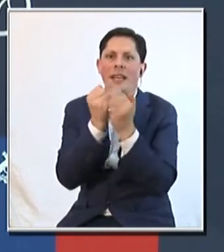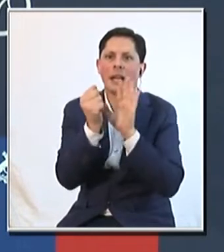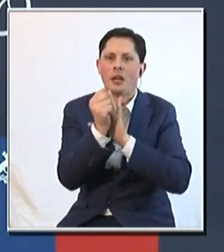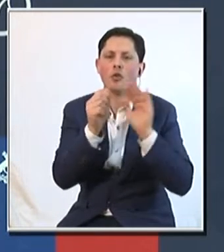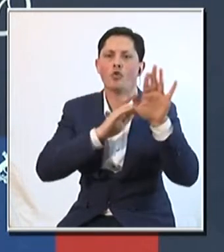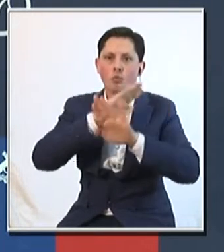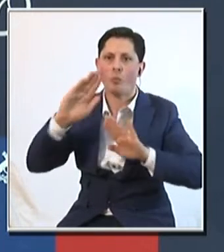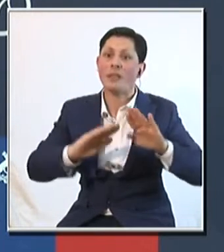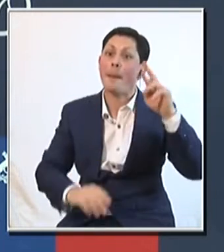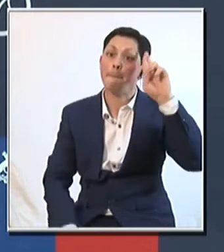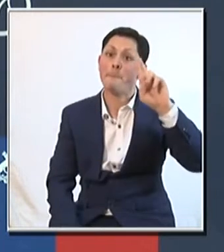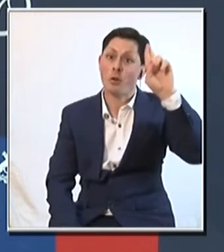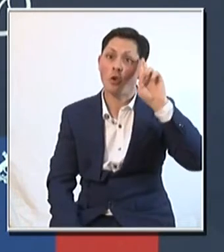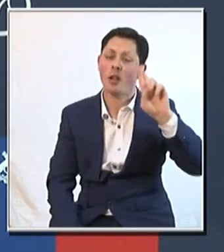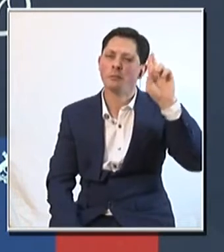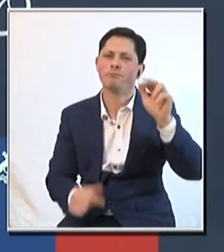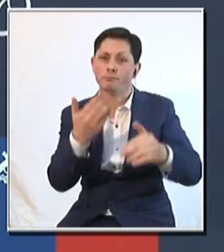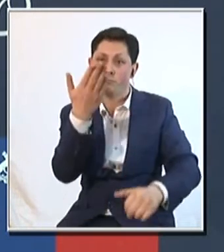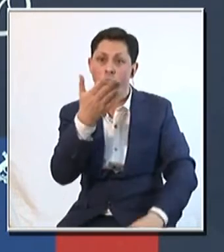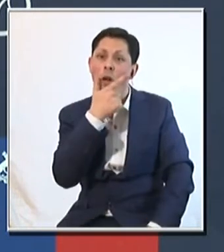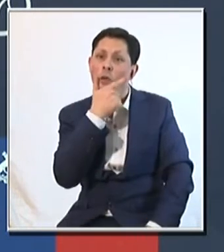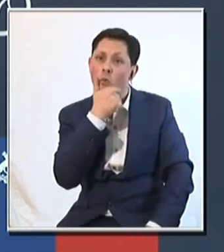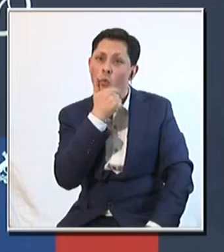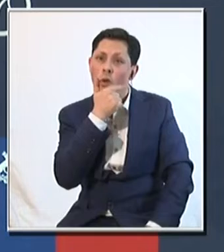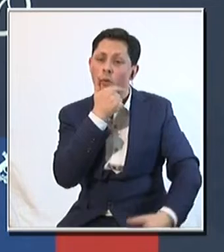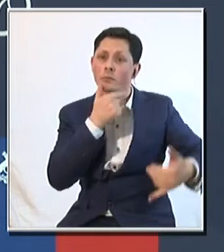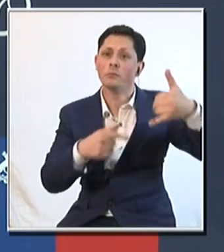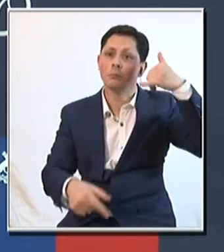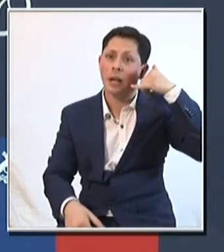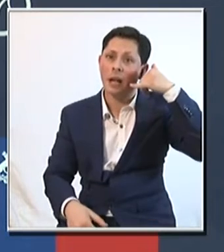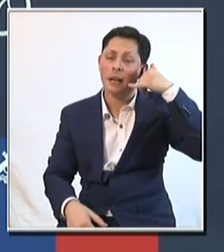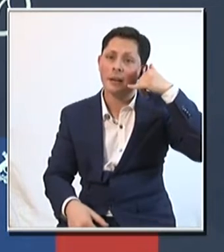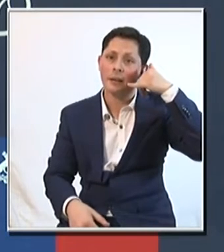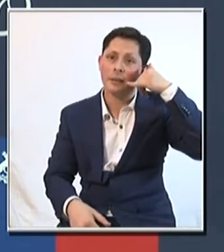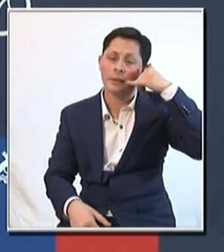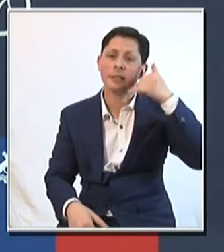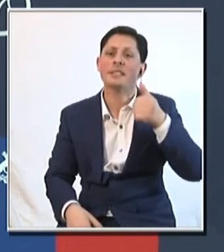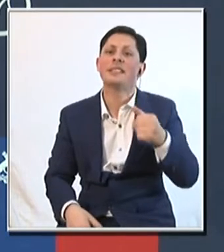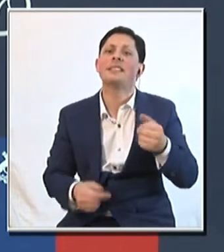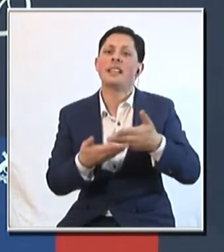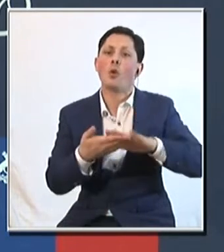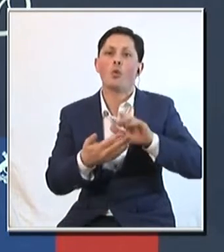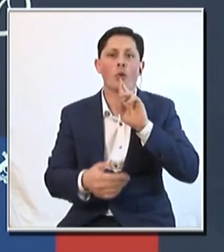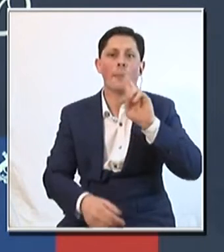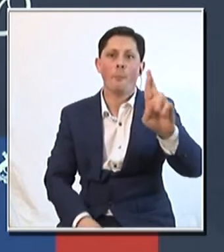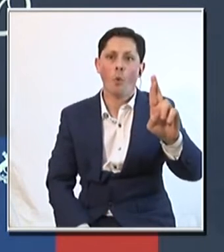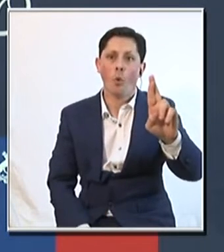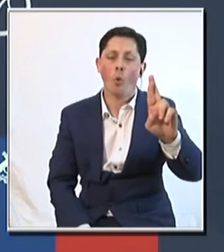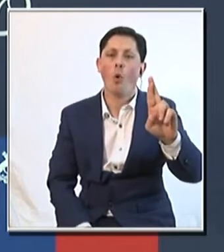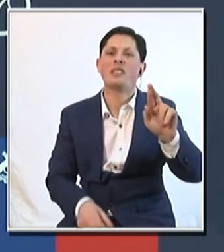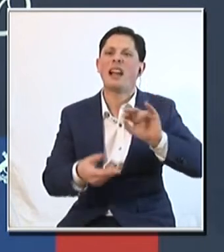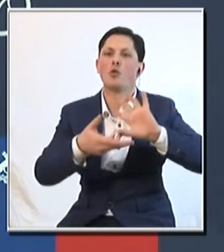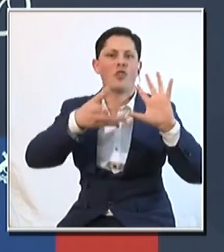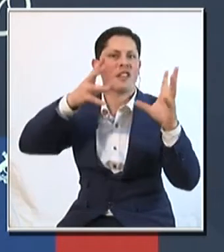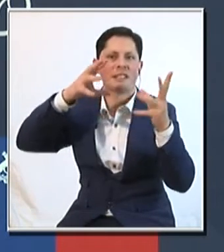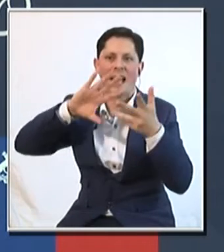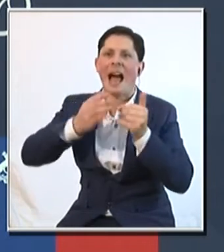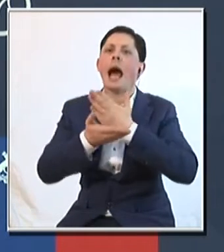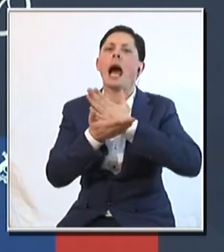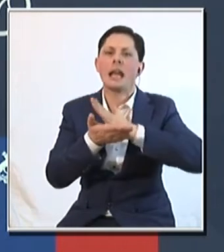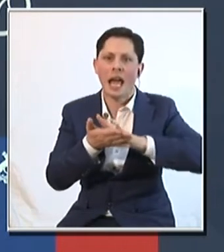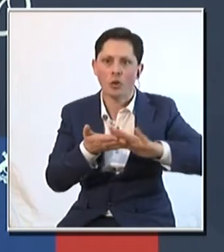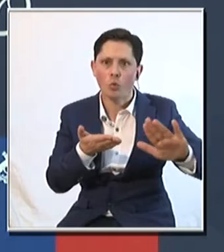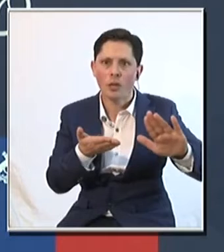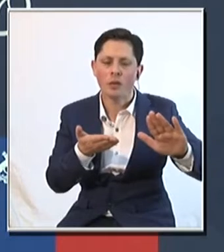también recordar que ante alguna duda pueden llamar al teléfono de salud Responde, que es un servicio universal,